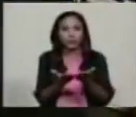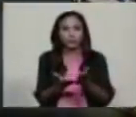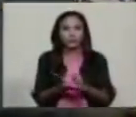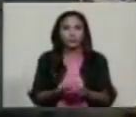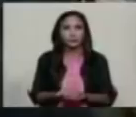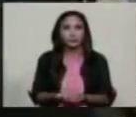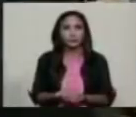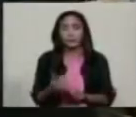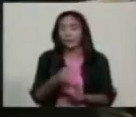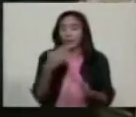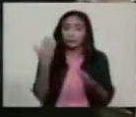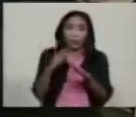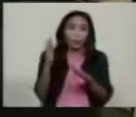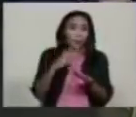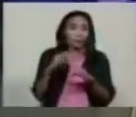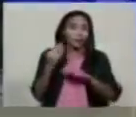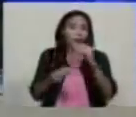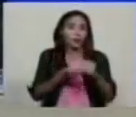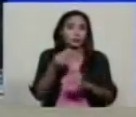Como sea,